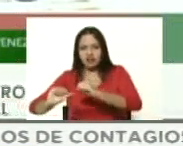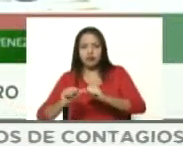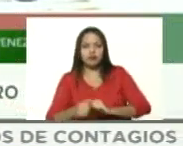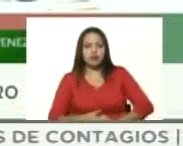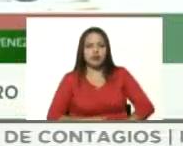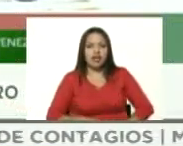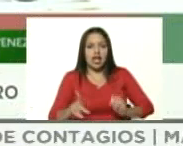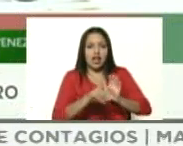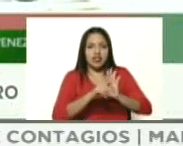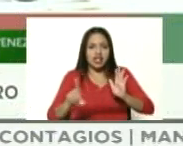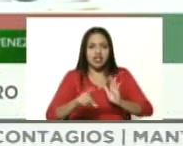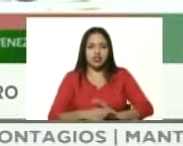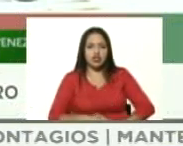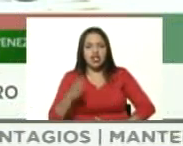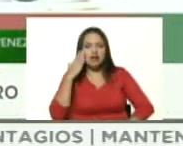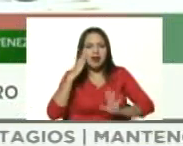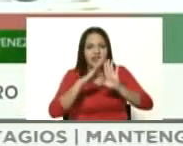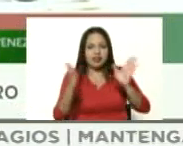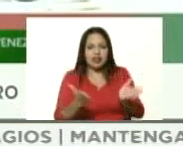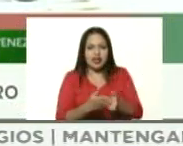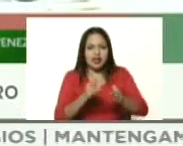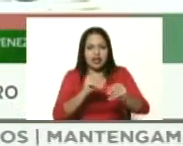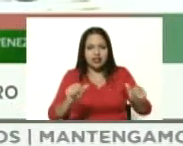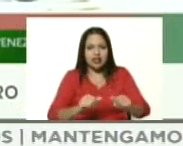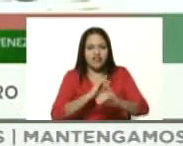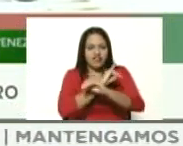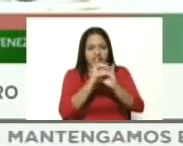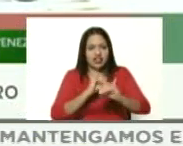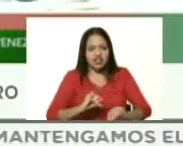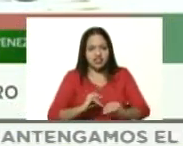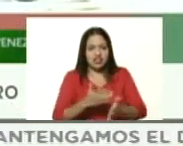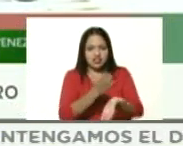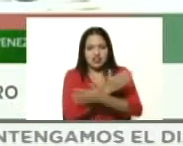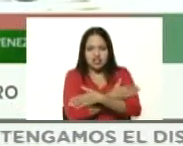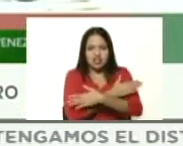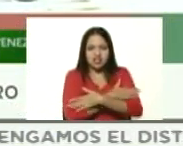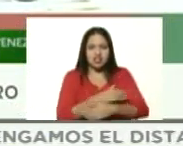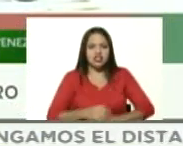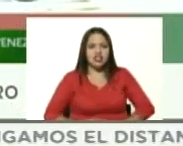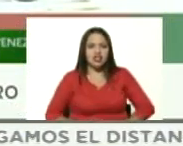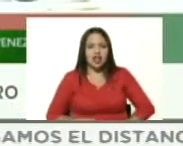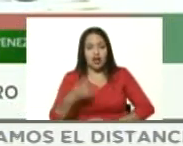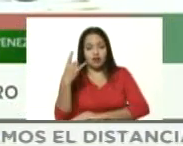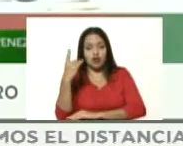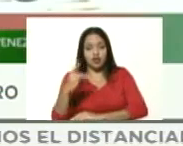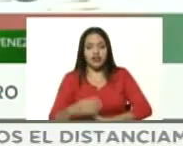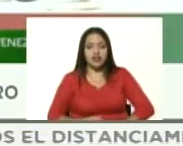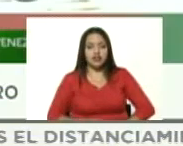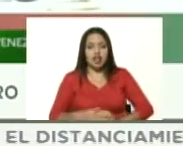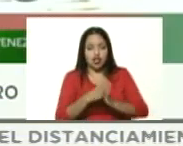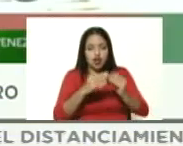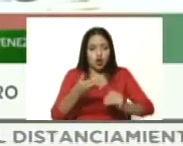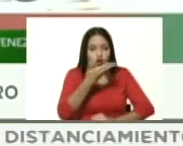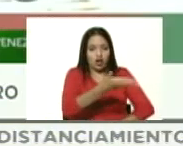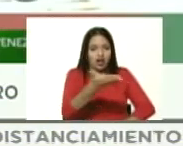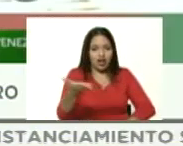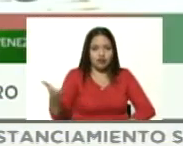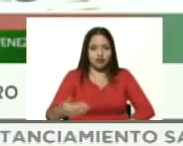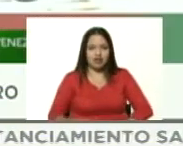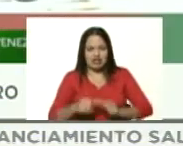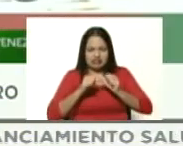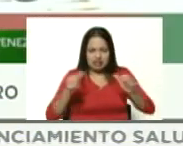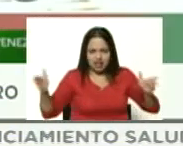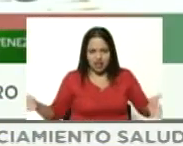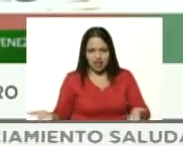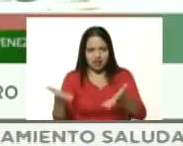el derecho de la Pachamama. Felicidades, Bolivia. Felicidades a cada uno de ustedes. Sigan